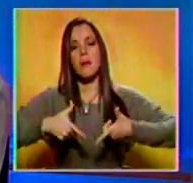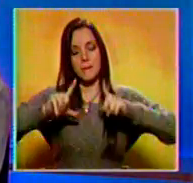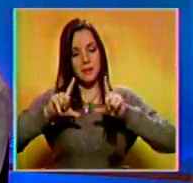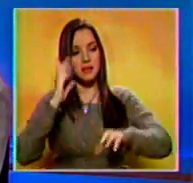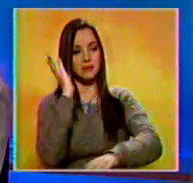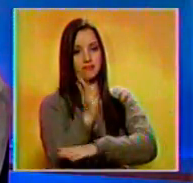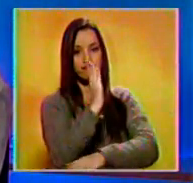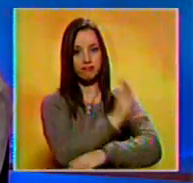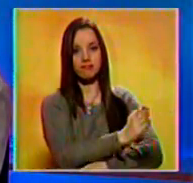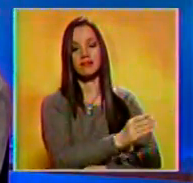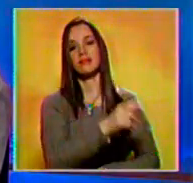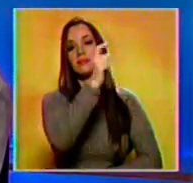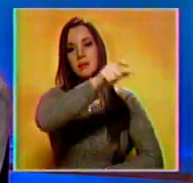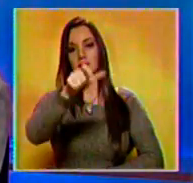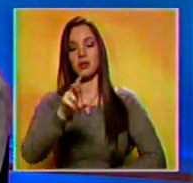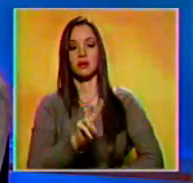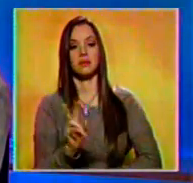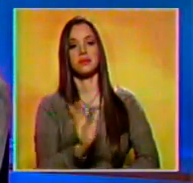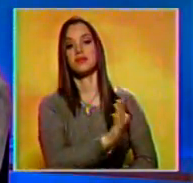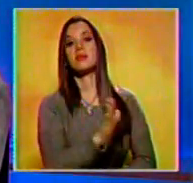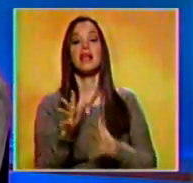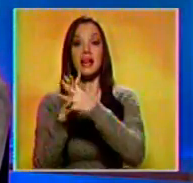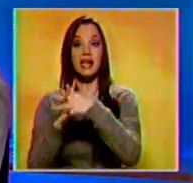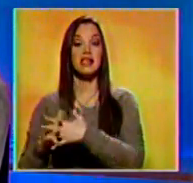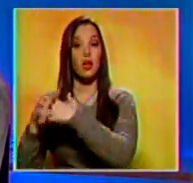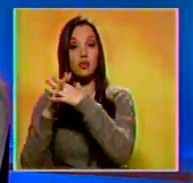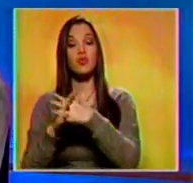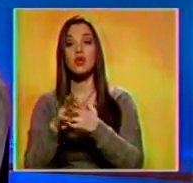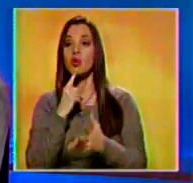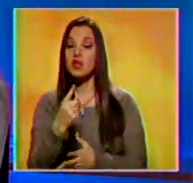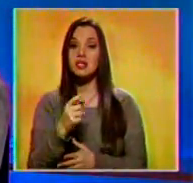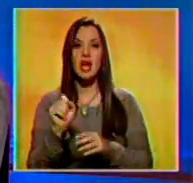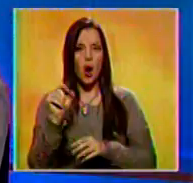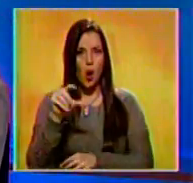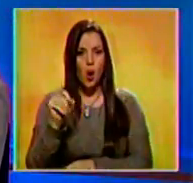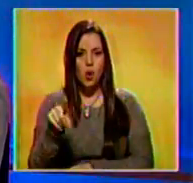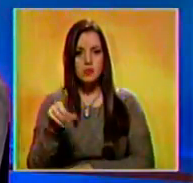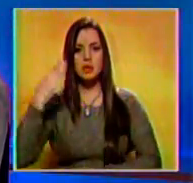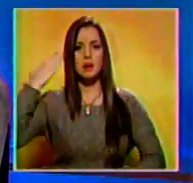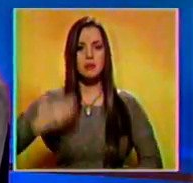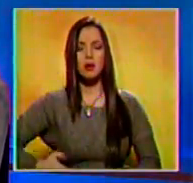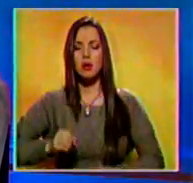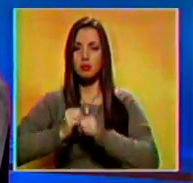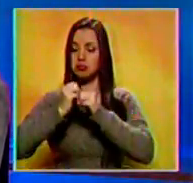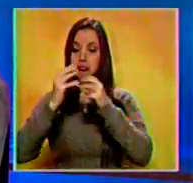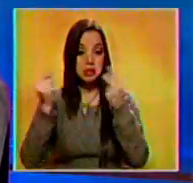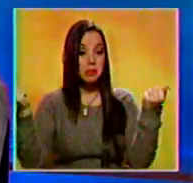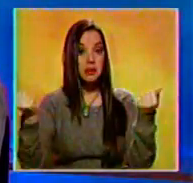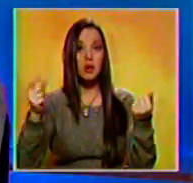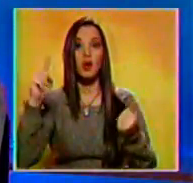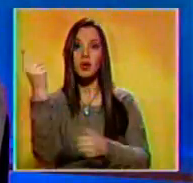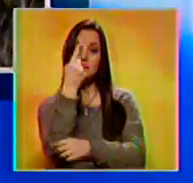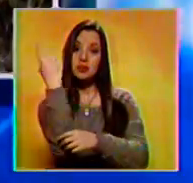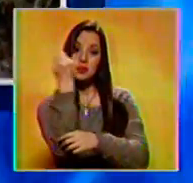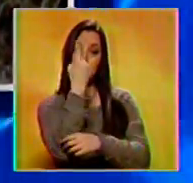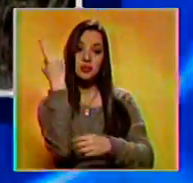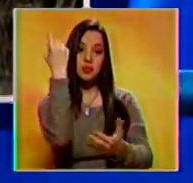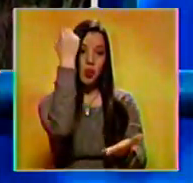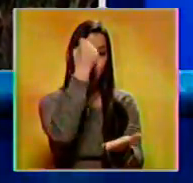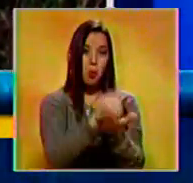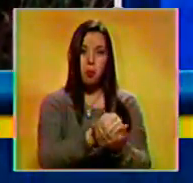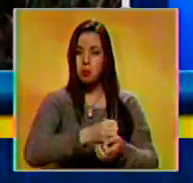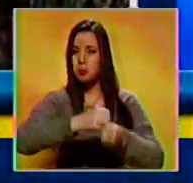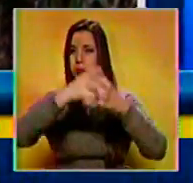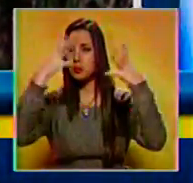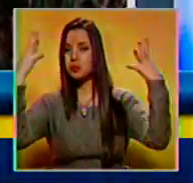autoridades estadounidenses dan por muertos a los 11 militares desaparecidos en Florida al estrellarse un helicóptero del ejército el accidente se